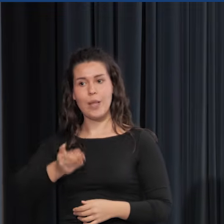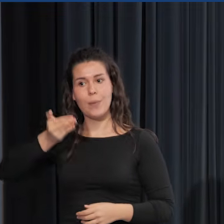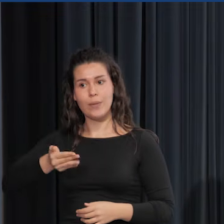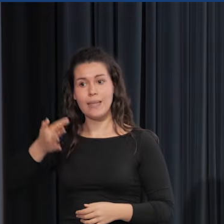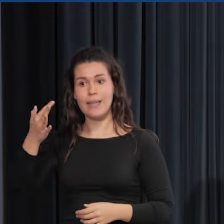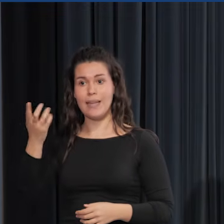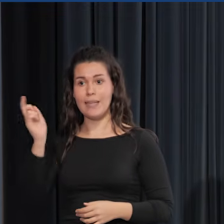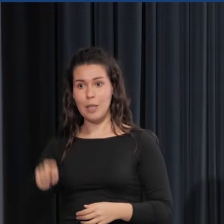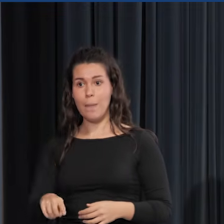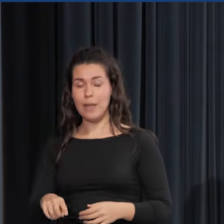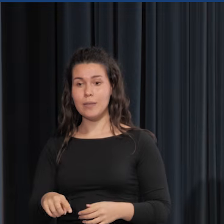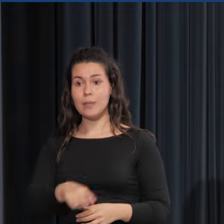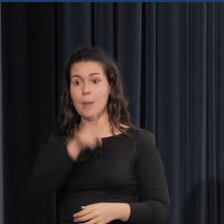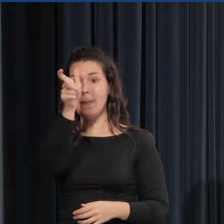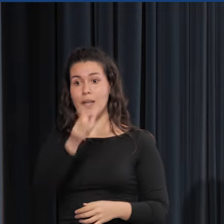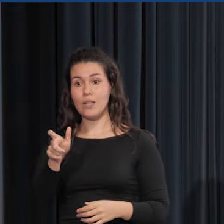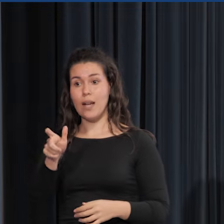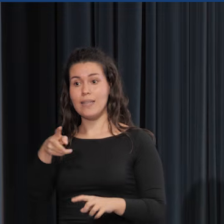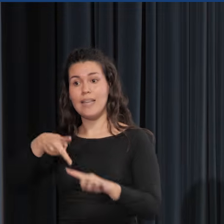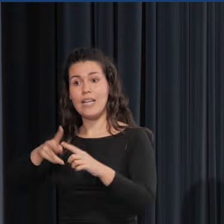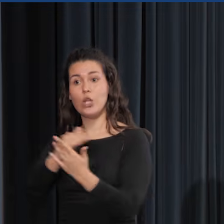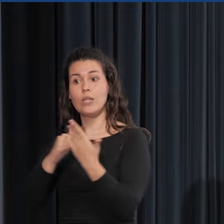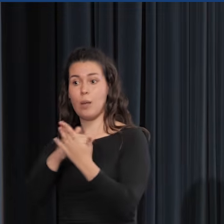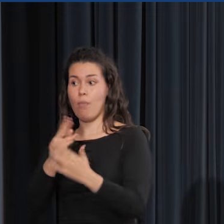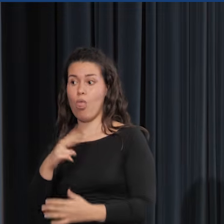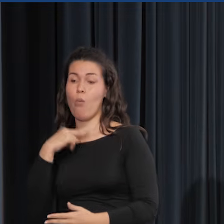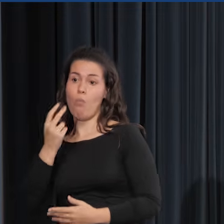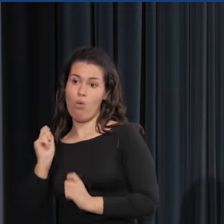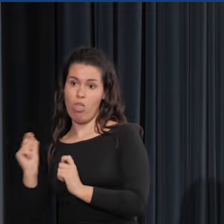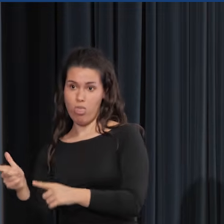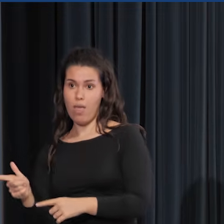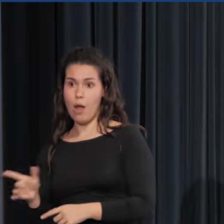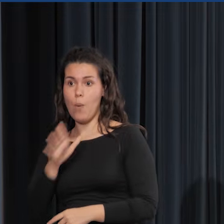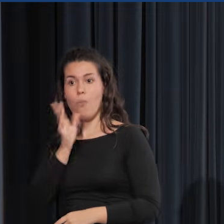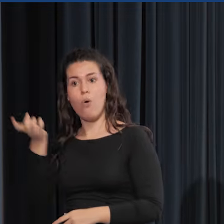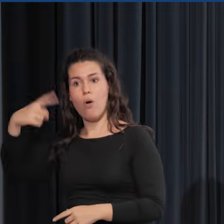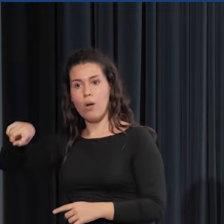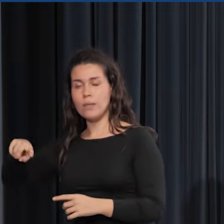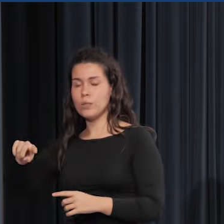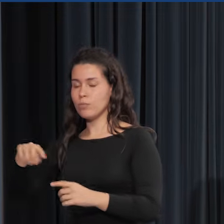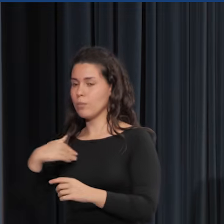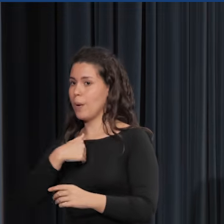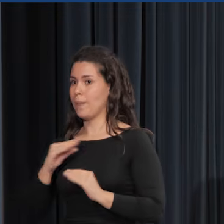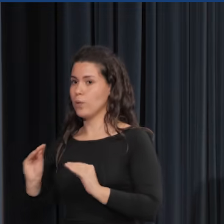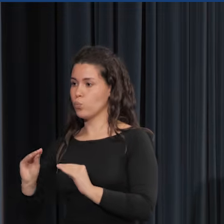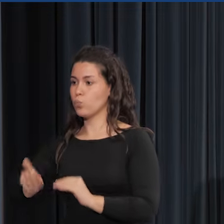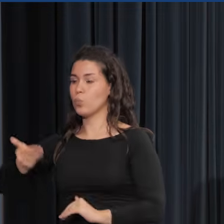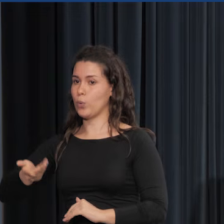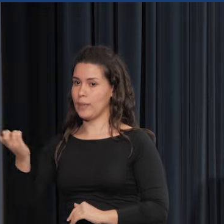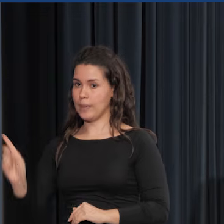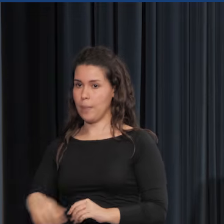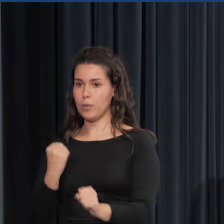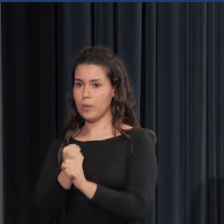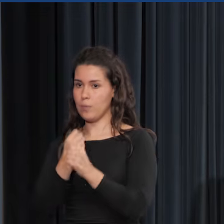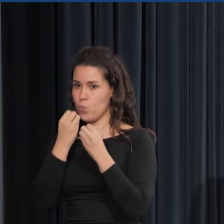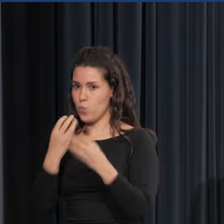voz a los técnicos intermedios que bueno, pues están haciendo un papel importante. Y como